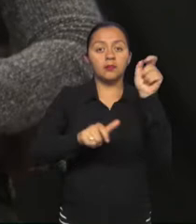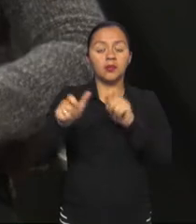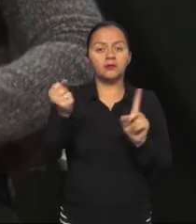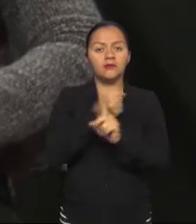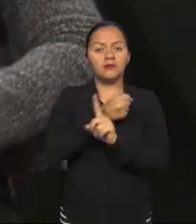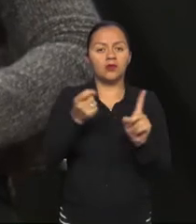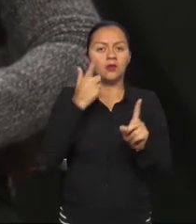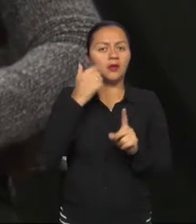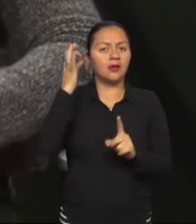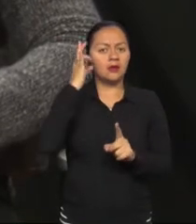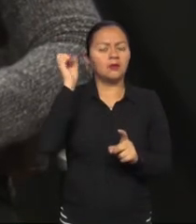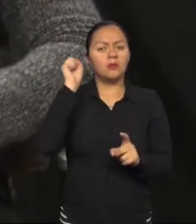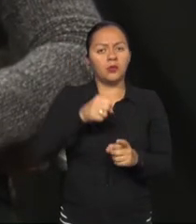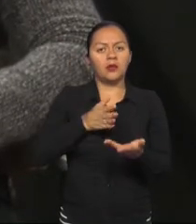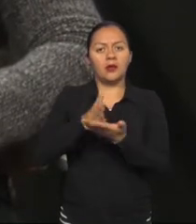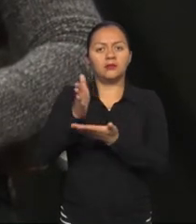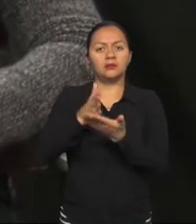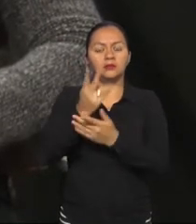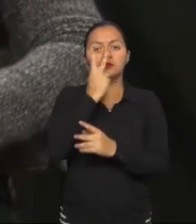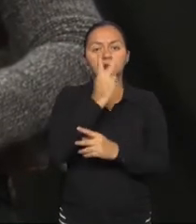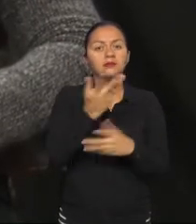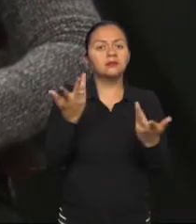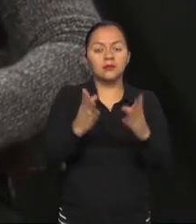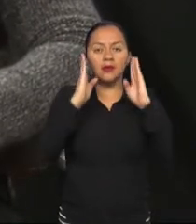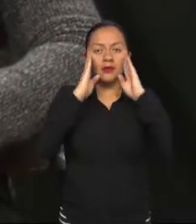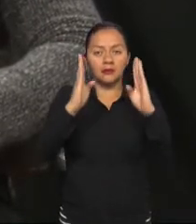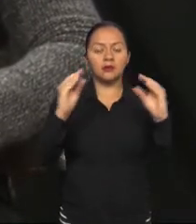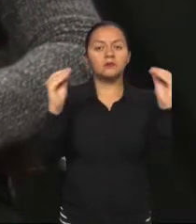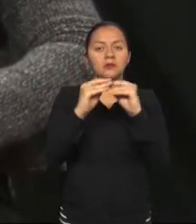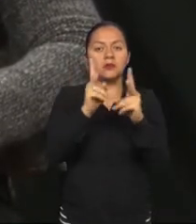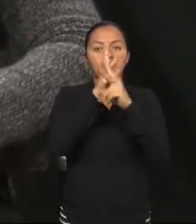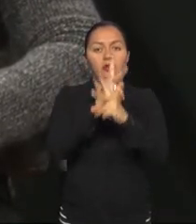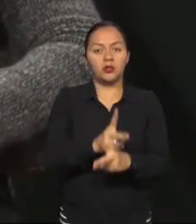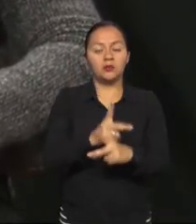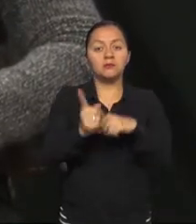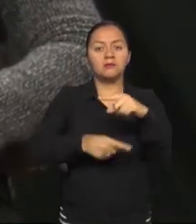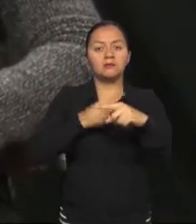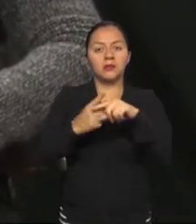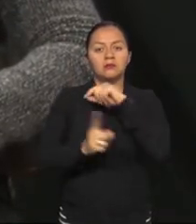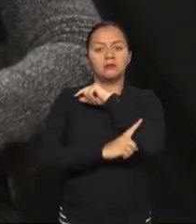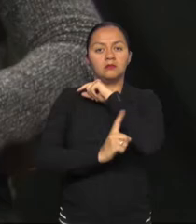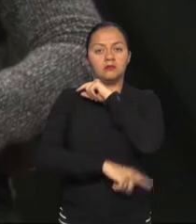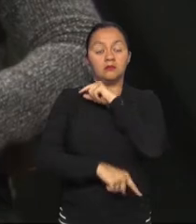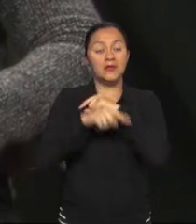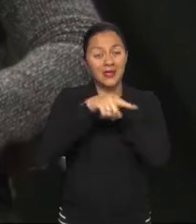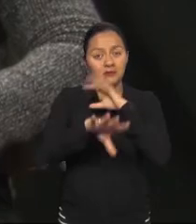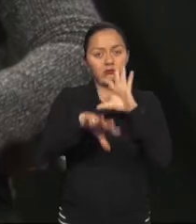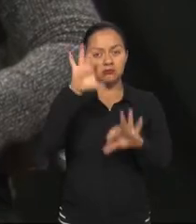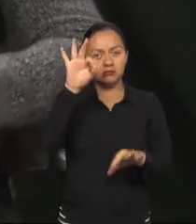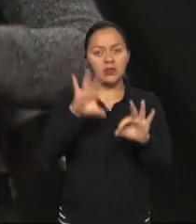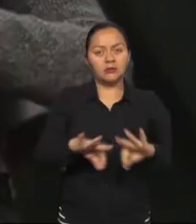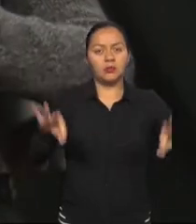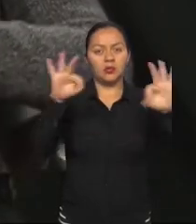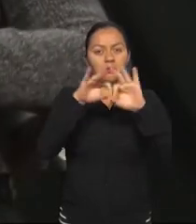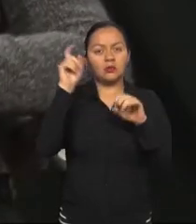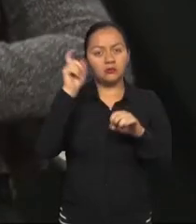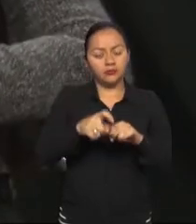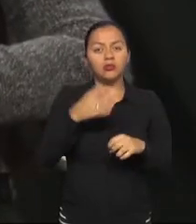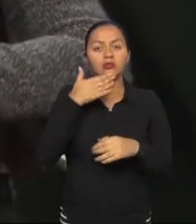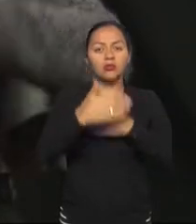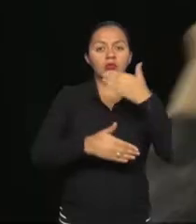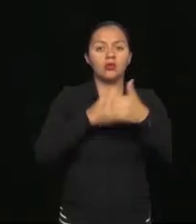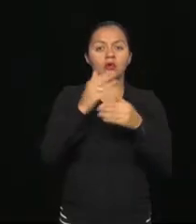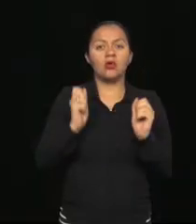género puedan acceder tanto a la atención como a la protección o a la sanción. Ha sido muy importante esta ventana